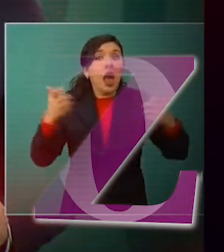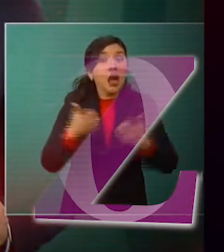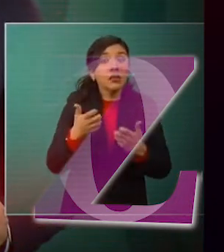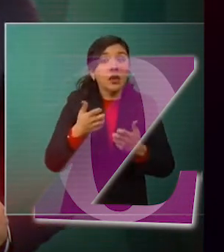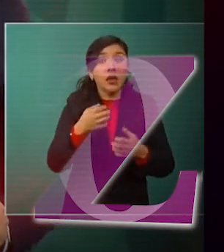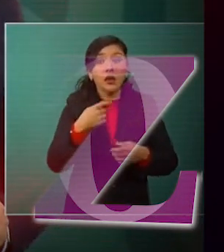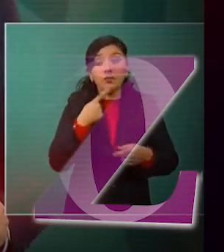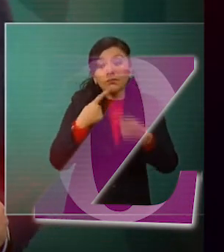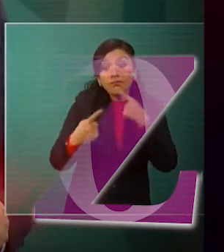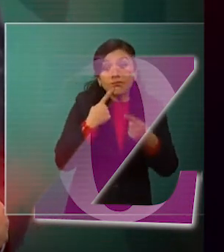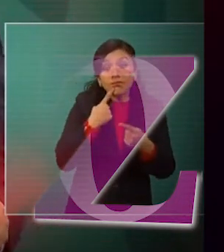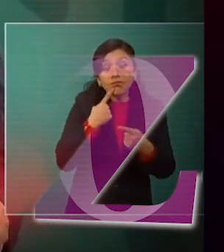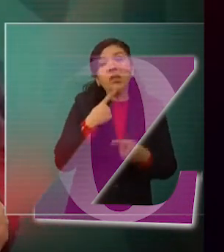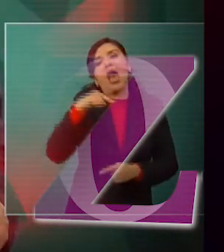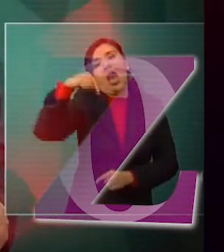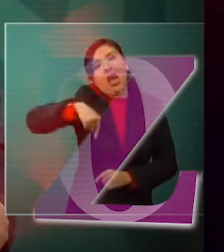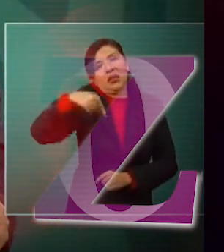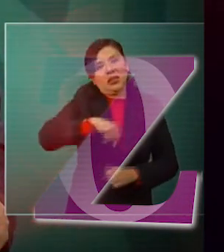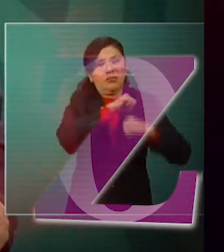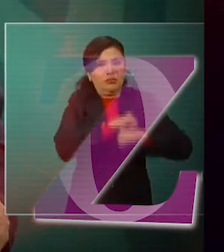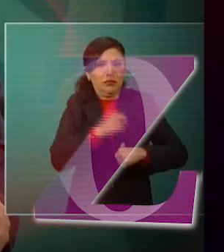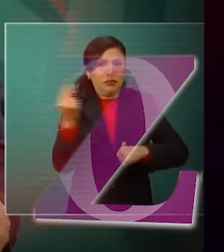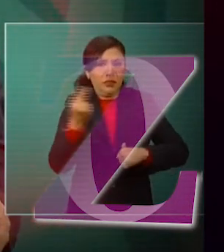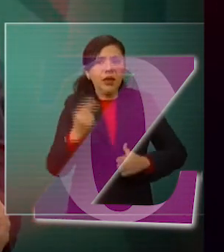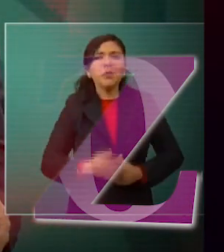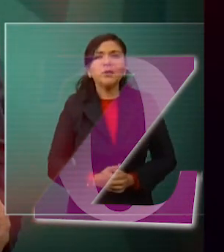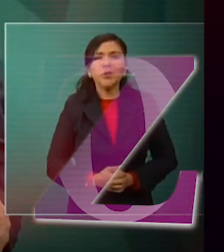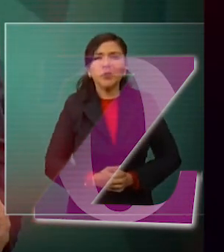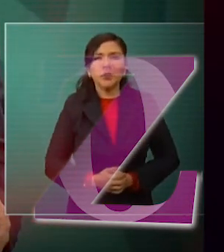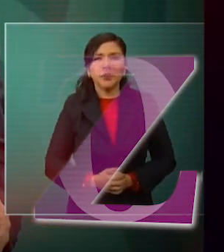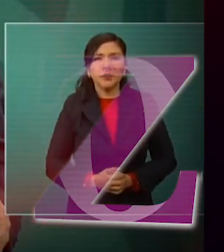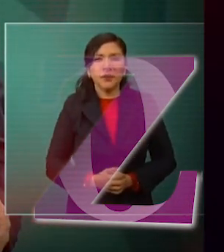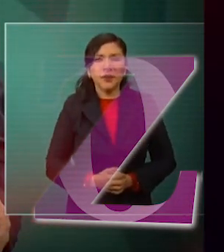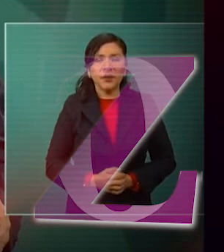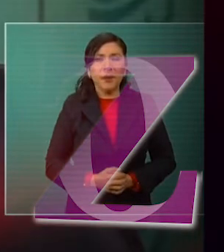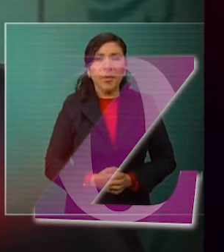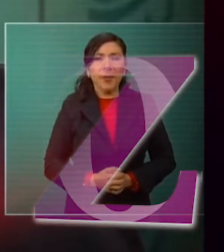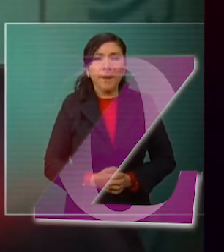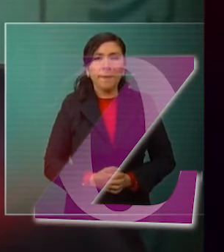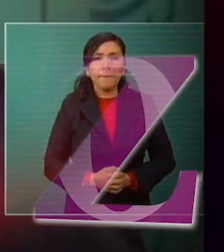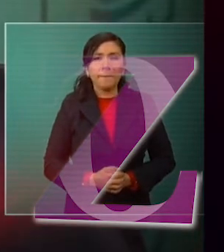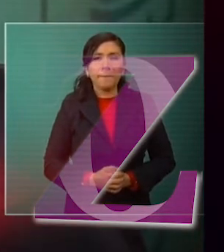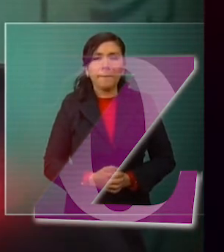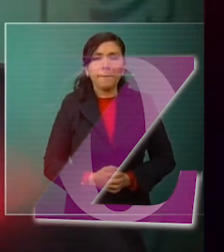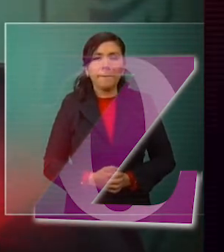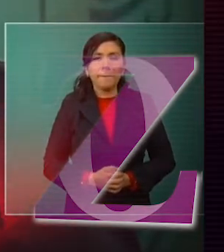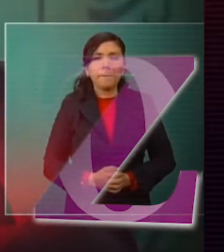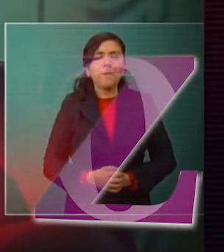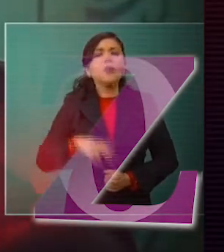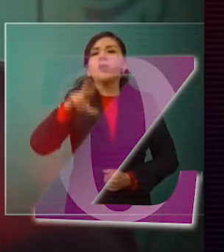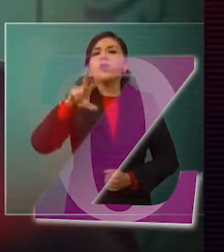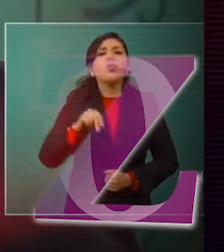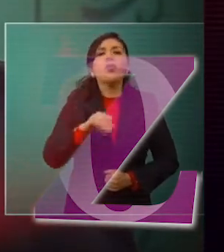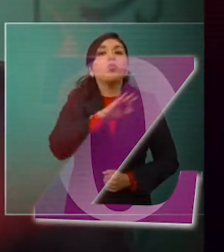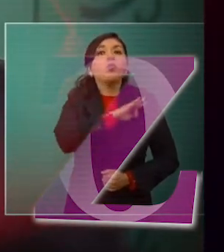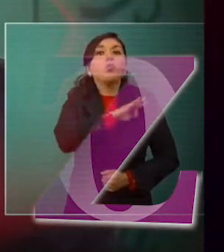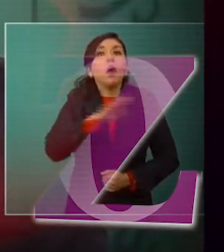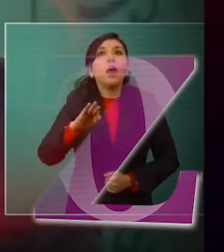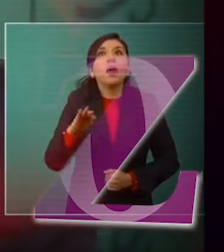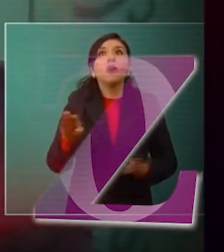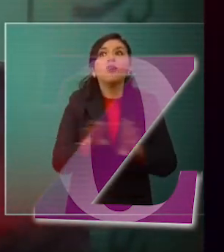autoridad nuestra este no se permite